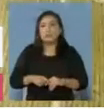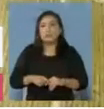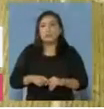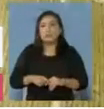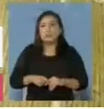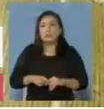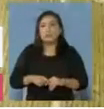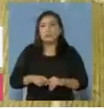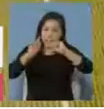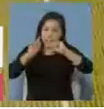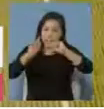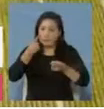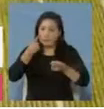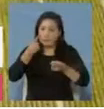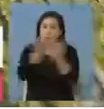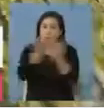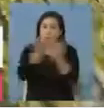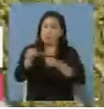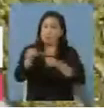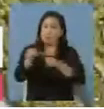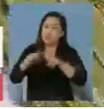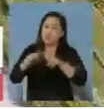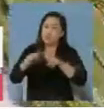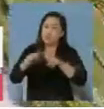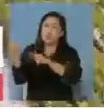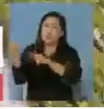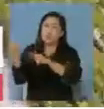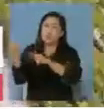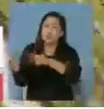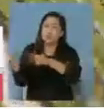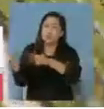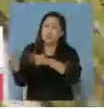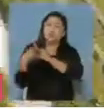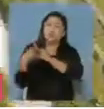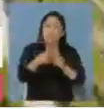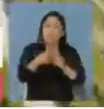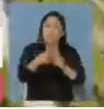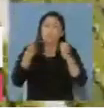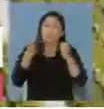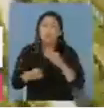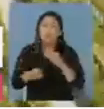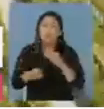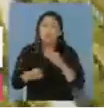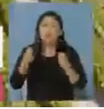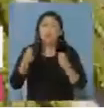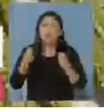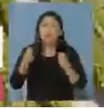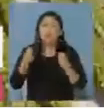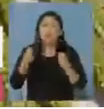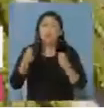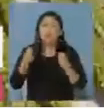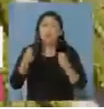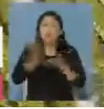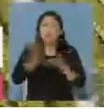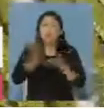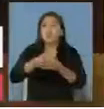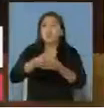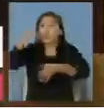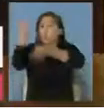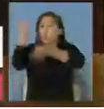buscar también la pronta aprobación y transferencia de los recursos que hacen a todo lo que es han sido los productores